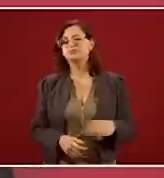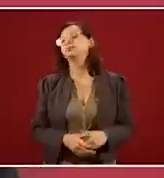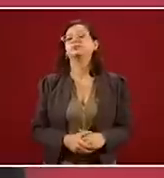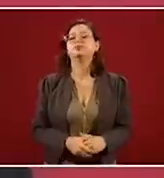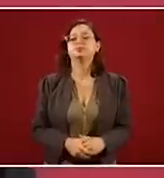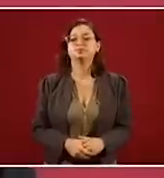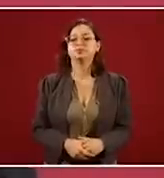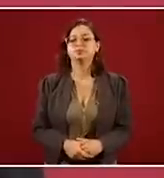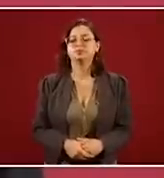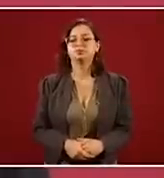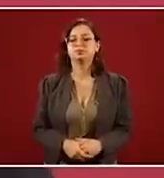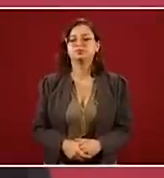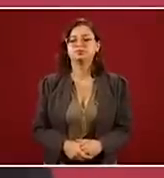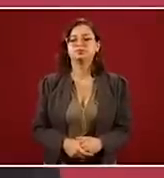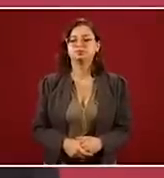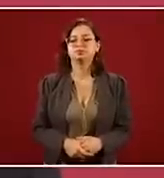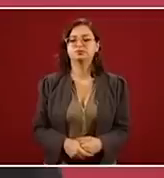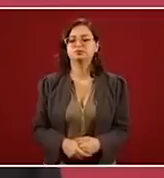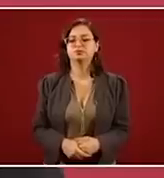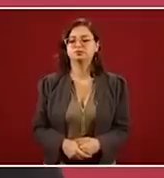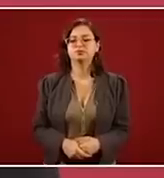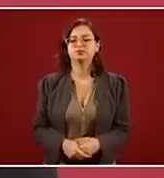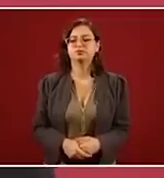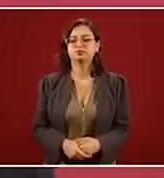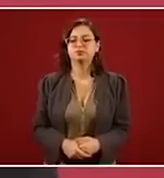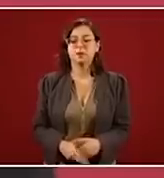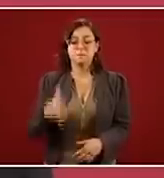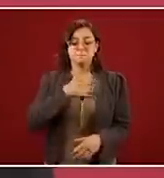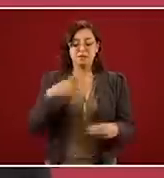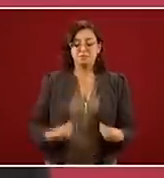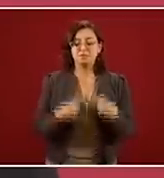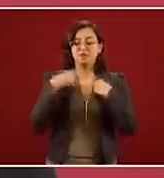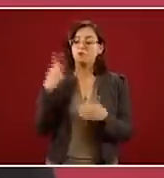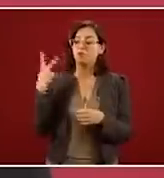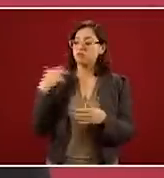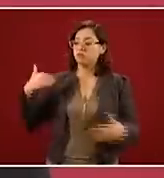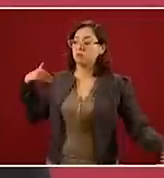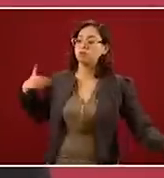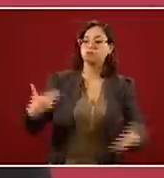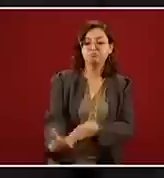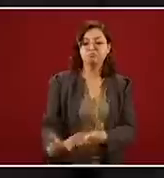hecho, nunca en mi vida pública he actuado así.